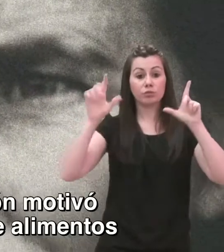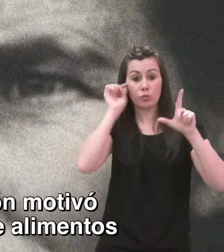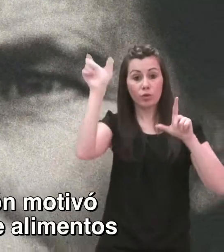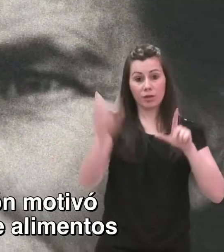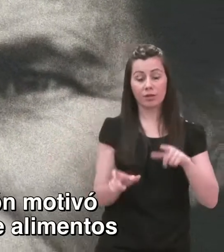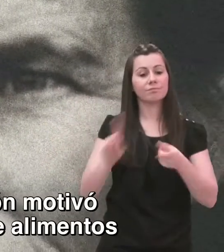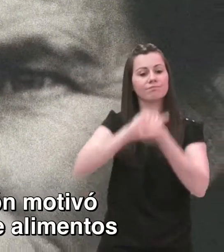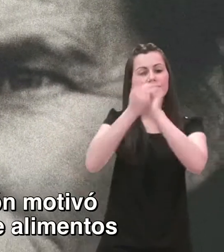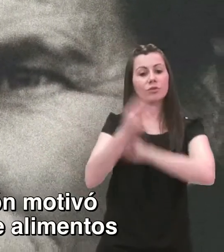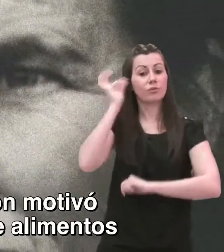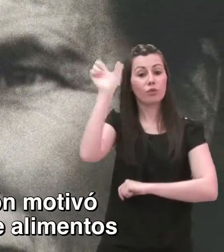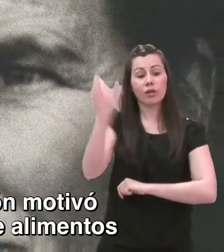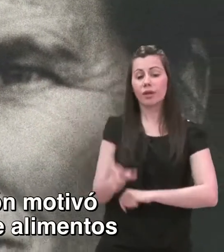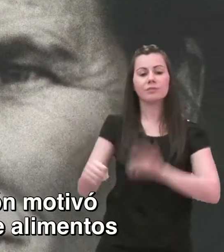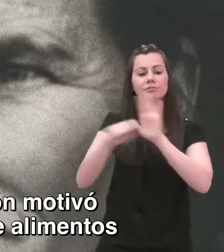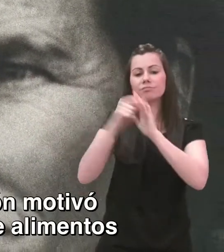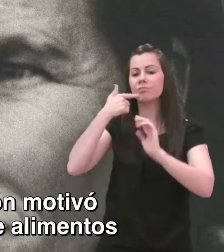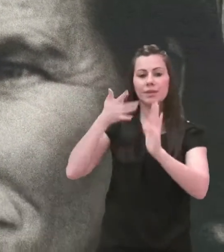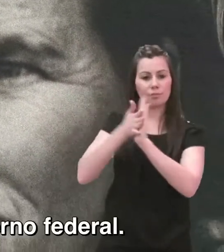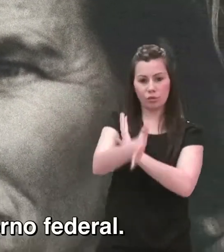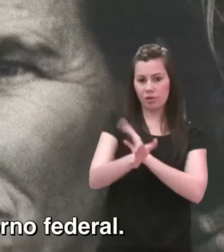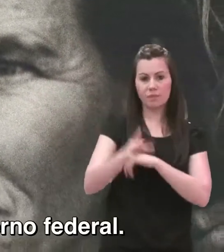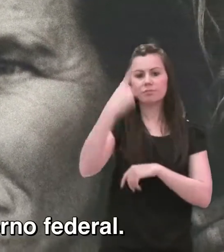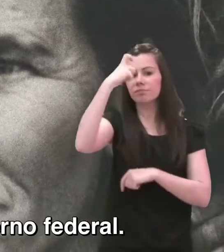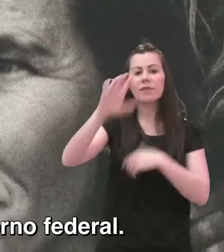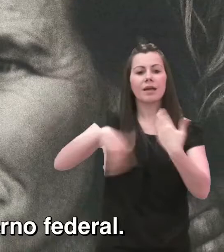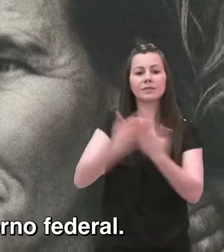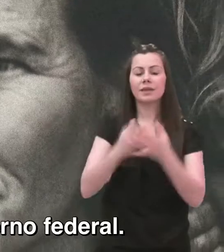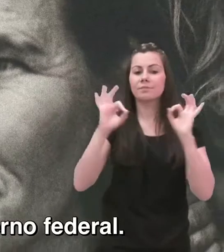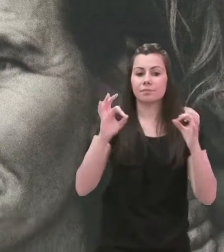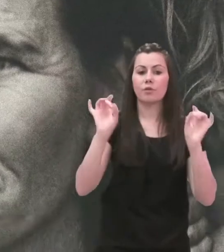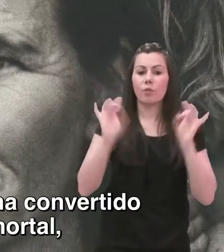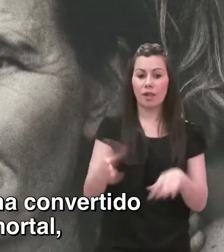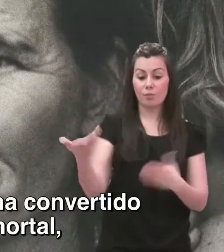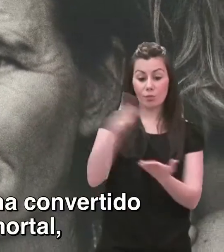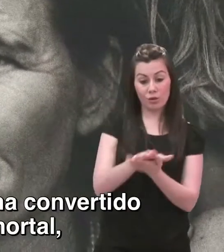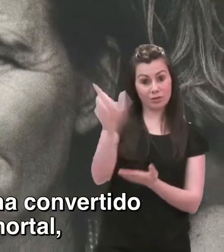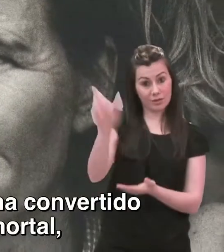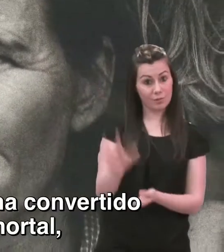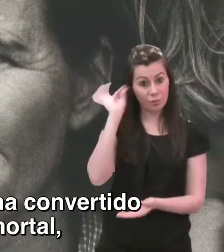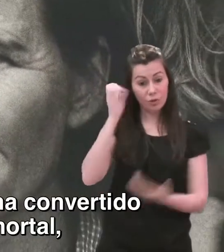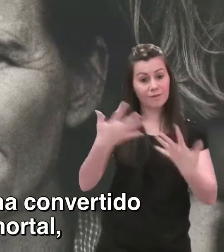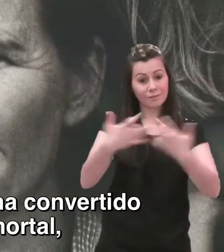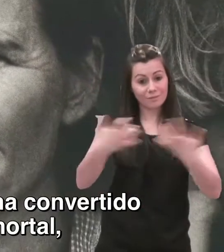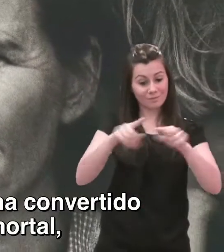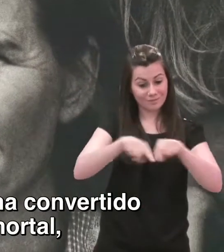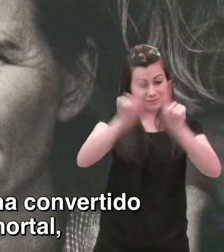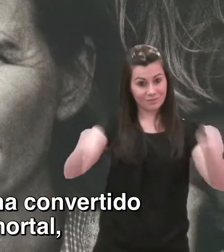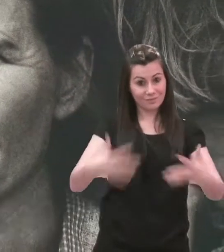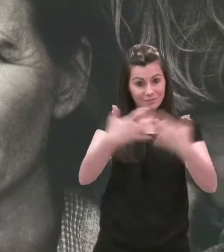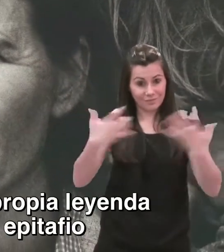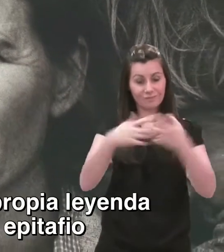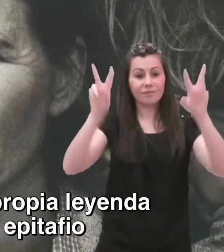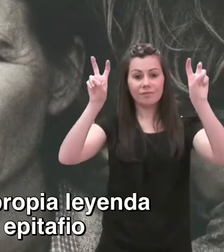su contemplación motivó el envío masivo de alimentos por parte del gobierno federal. Su protagonista se ha convertido en un ser